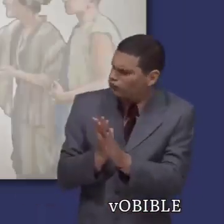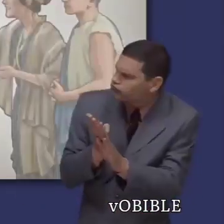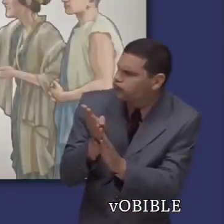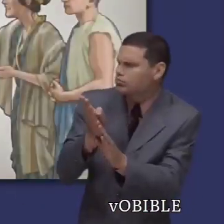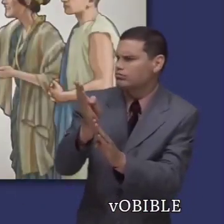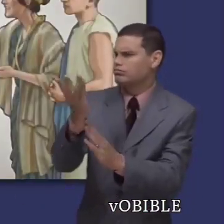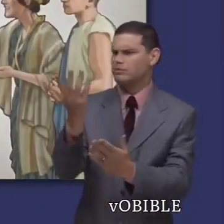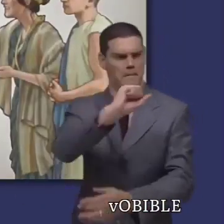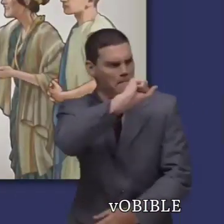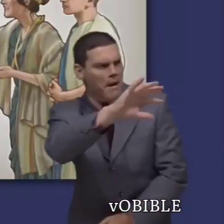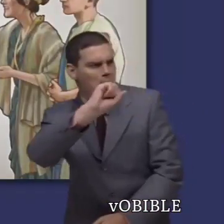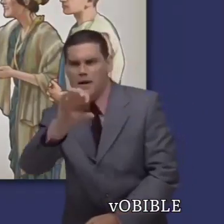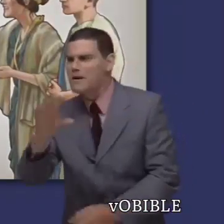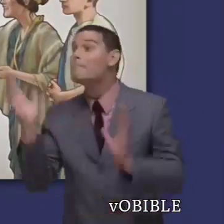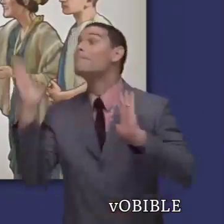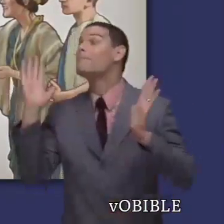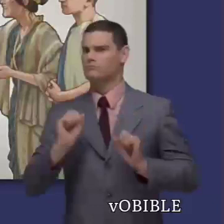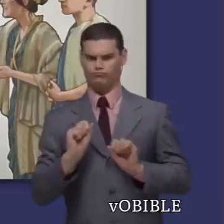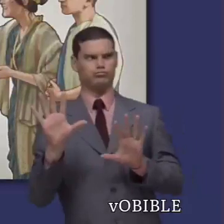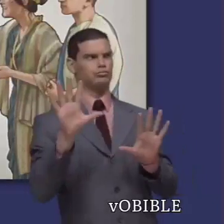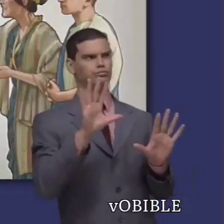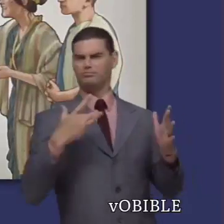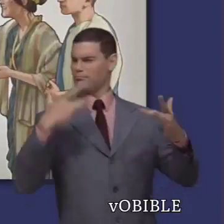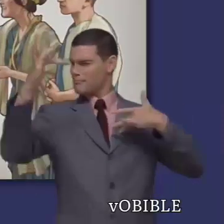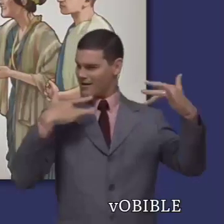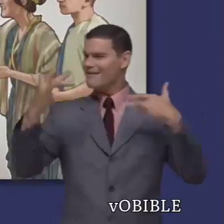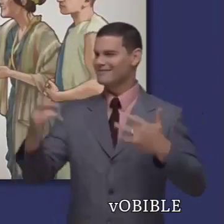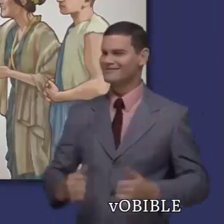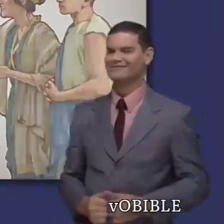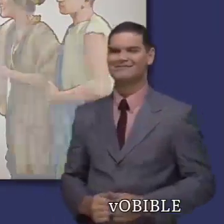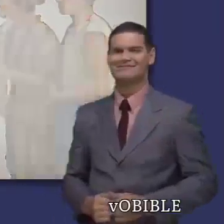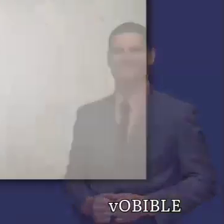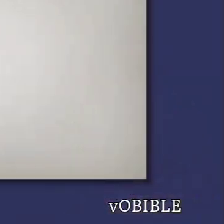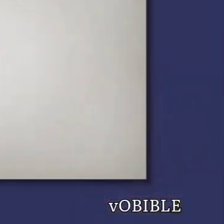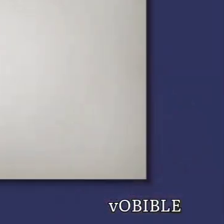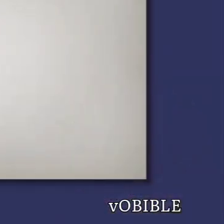También los felicita porque resplandecen como iluminadores en el mundo.